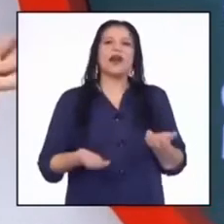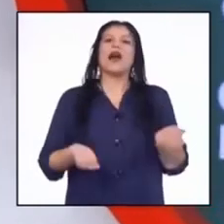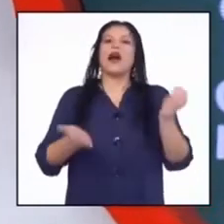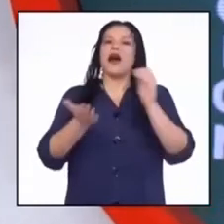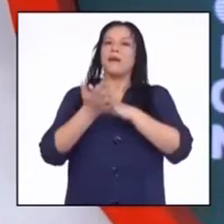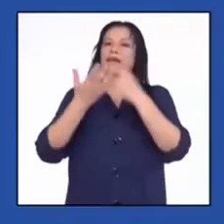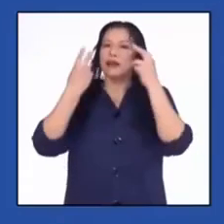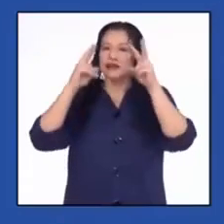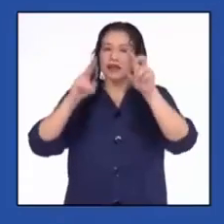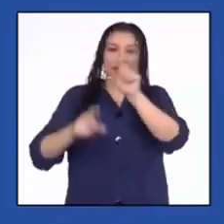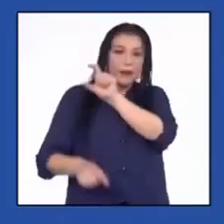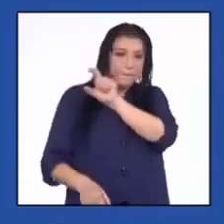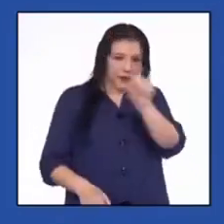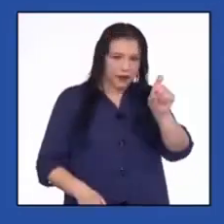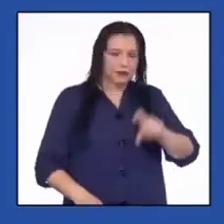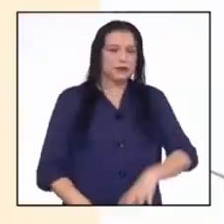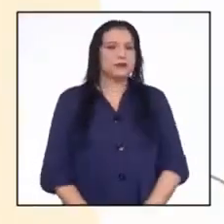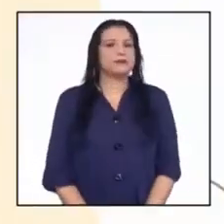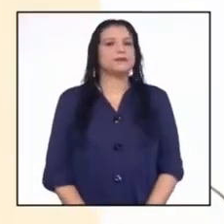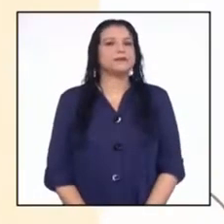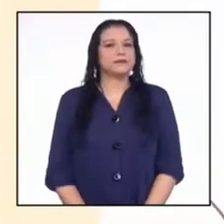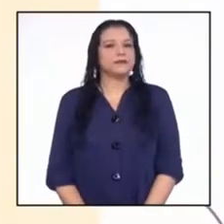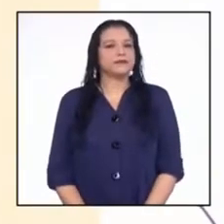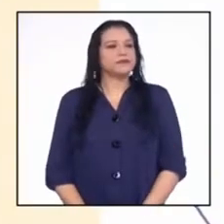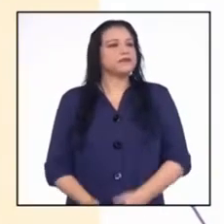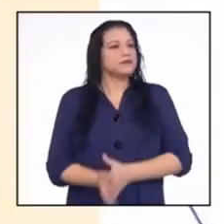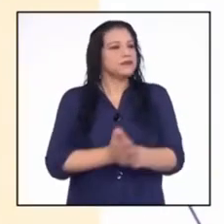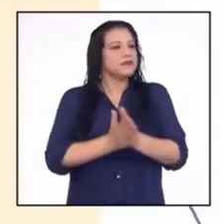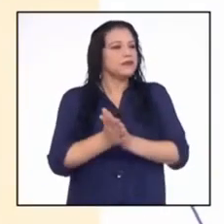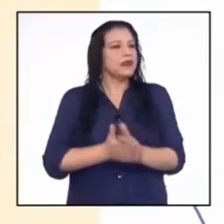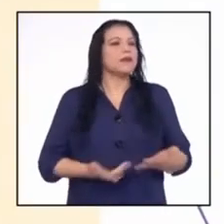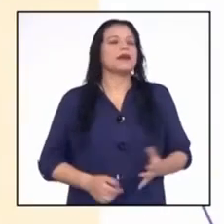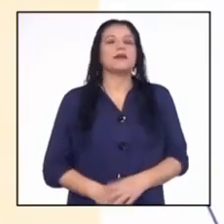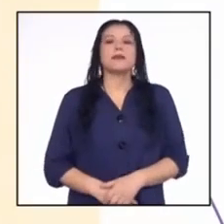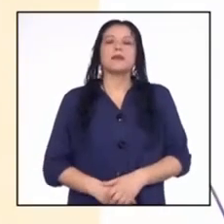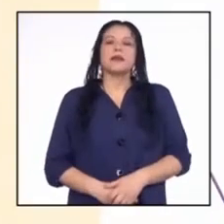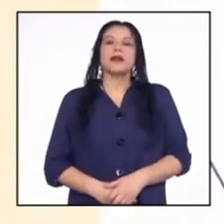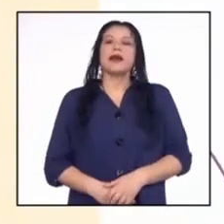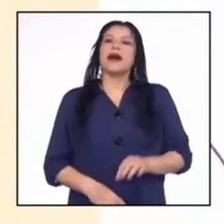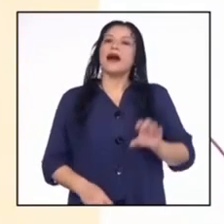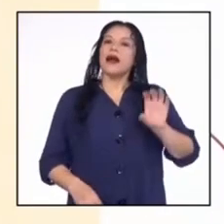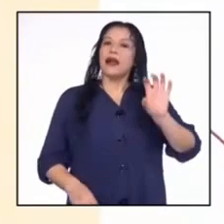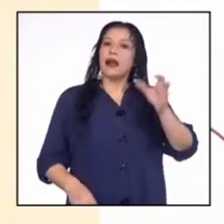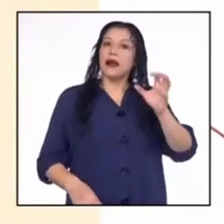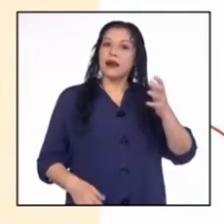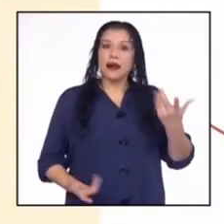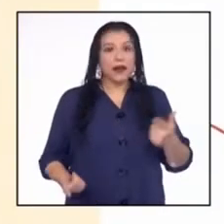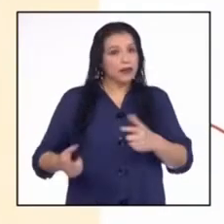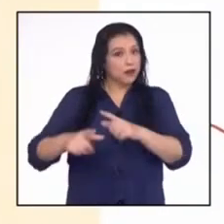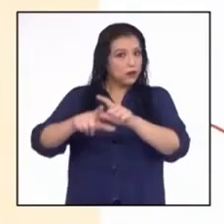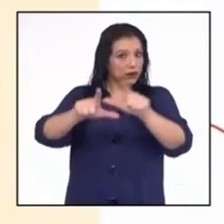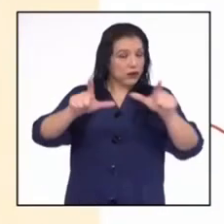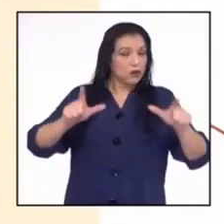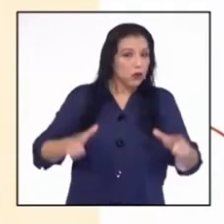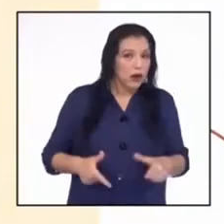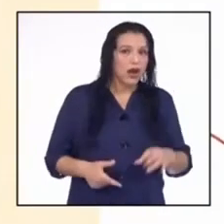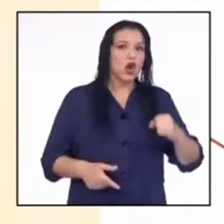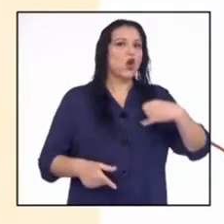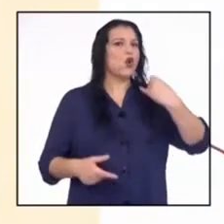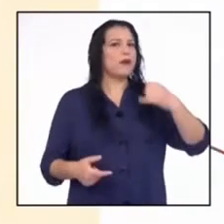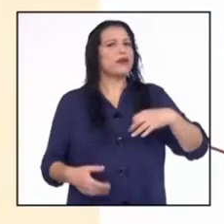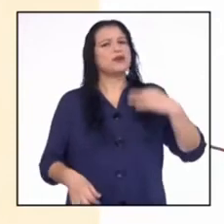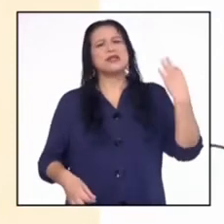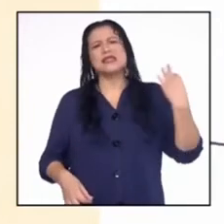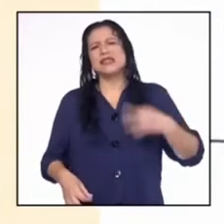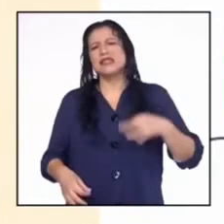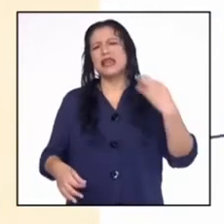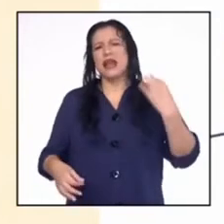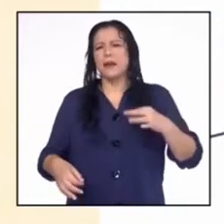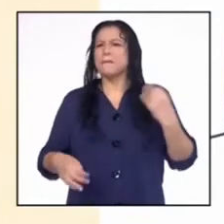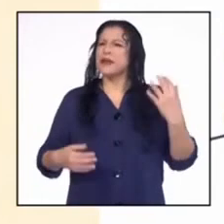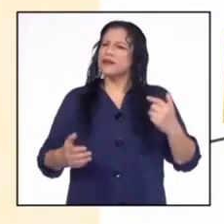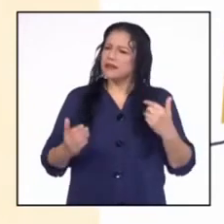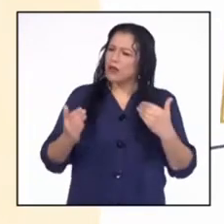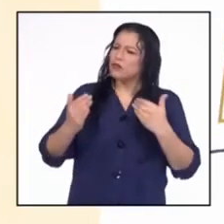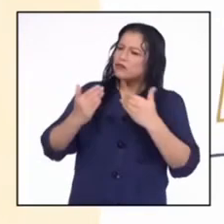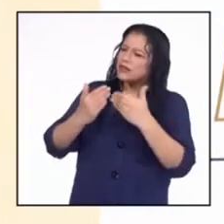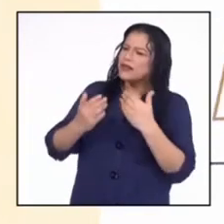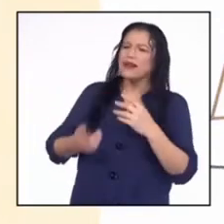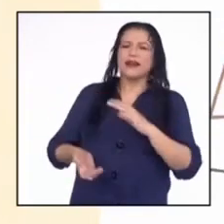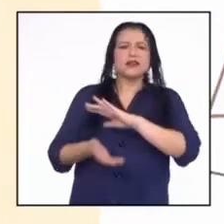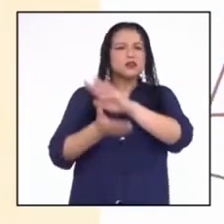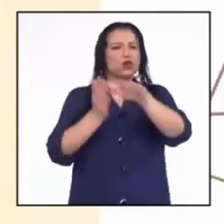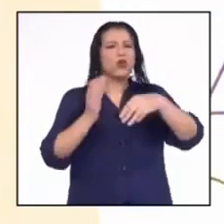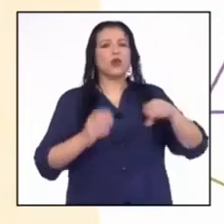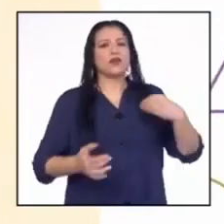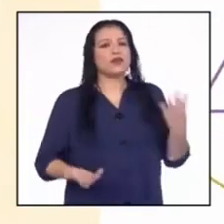párrafo, profesora? Y dice así. La radio comunitaria juvenil siempre ha estado cerca de los